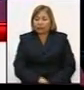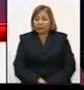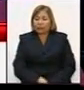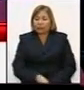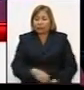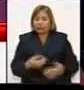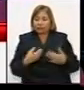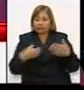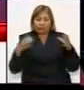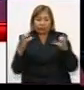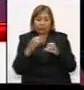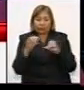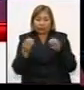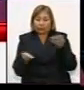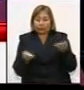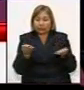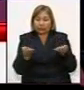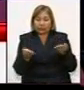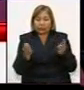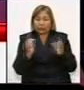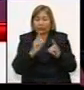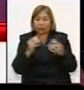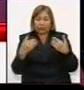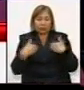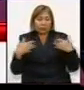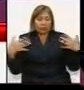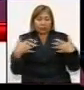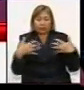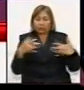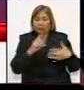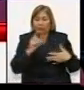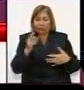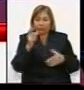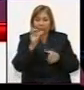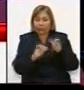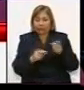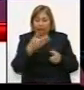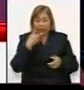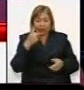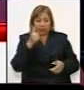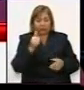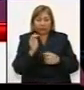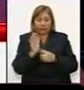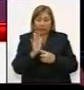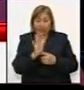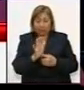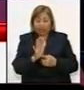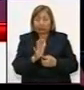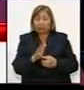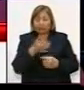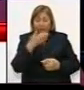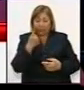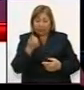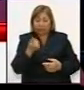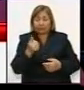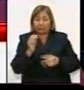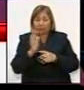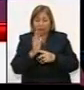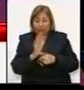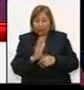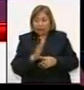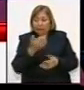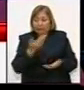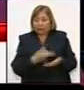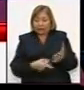tener la justa medida y no tener temor a decirle a la población, vas a estar mejor representado con una buena Cámara de Diputados que